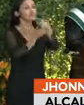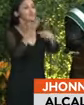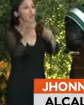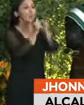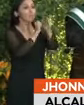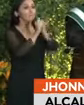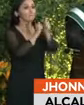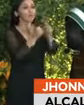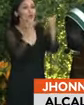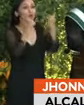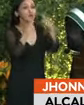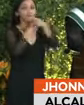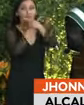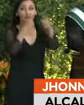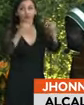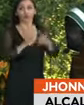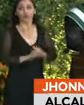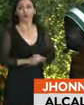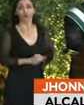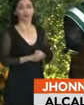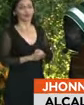licitación que hoy la anuncio.